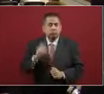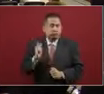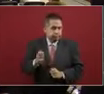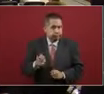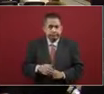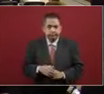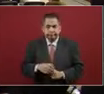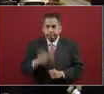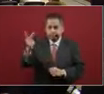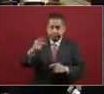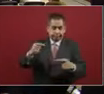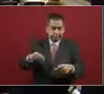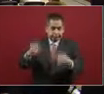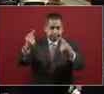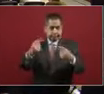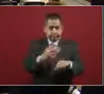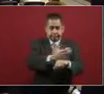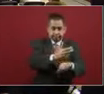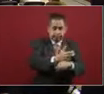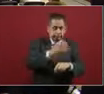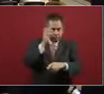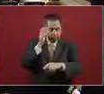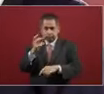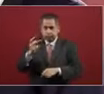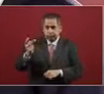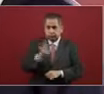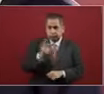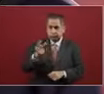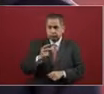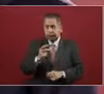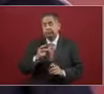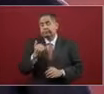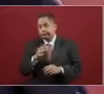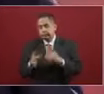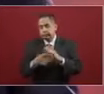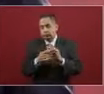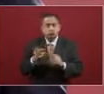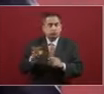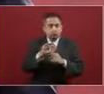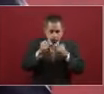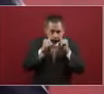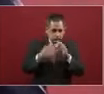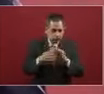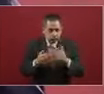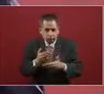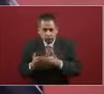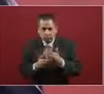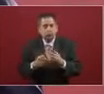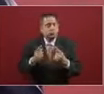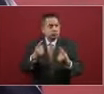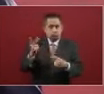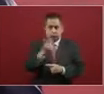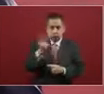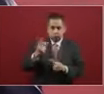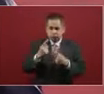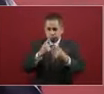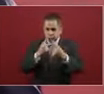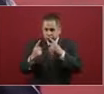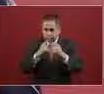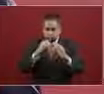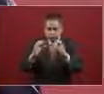que, dicho sea de paso, se está atendiendo porque hay diálogo